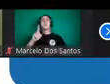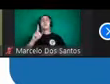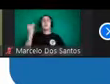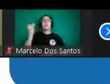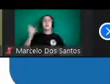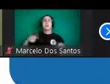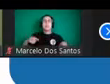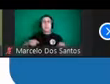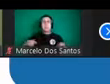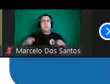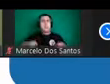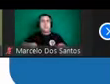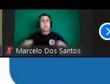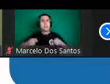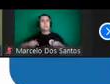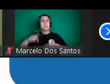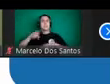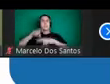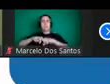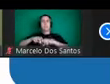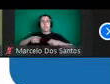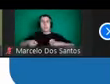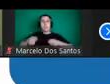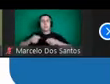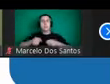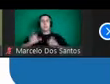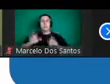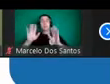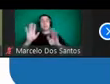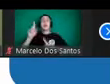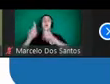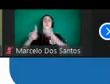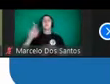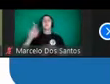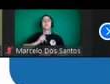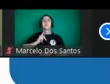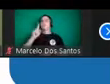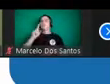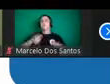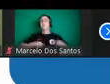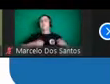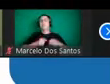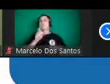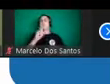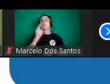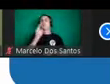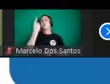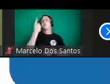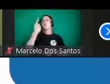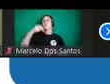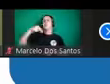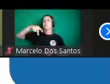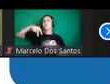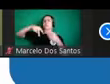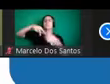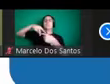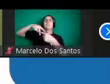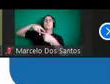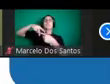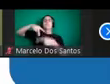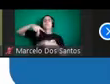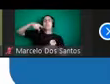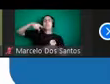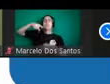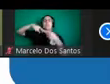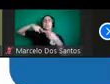ruedas, personas que de repente presentan a lo mejor dificultad en uno de los miembros, ya sea superior, inferior, o personas